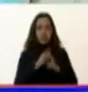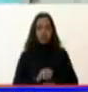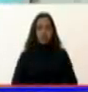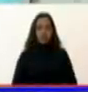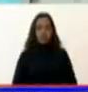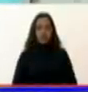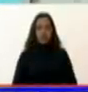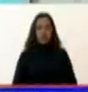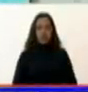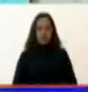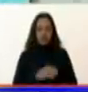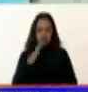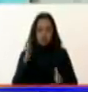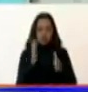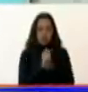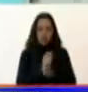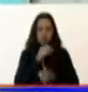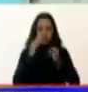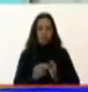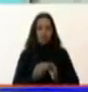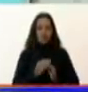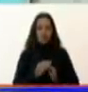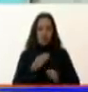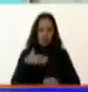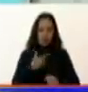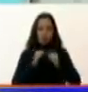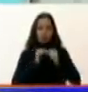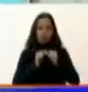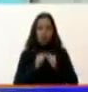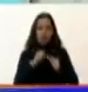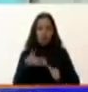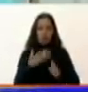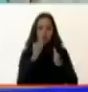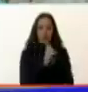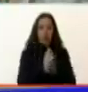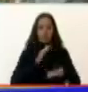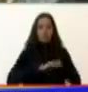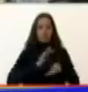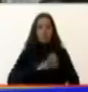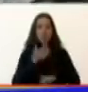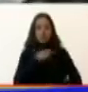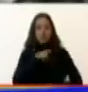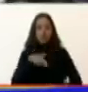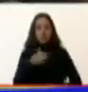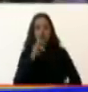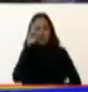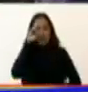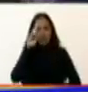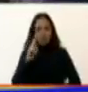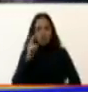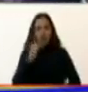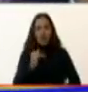Estoy seguro que si la damos, la ganamos, porque tenemos la razón, tenemos la verdad.